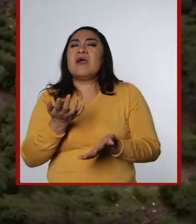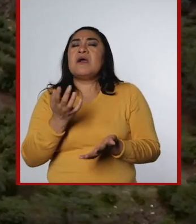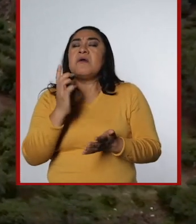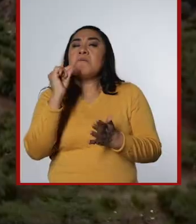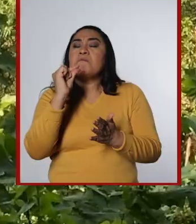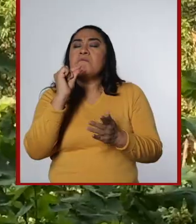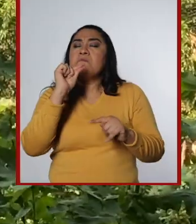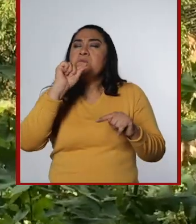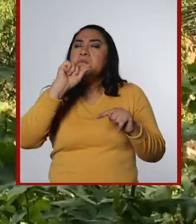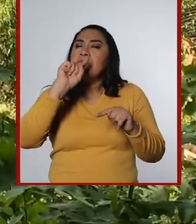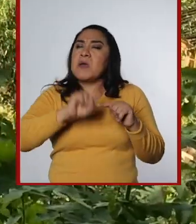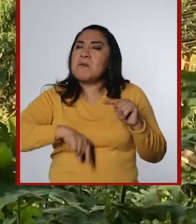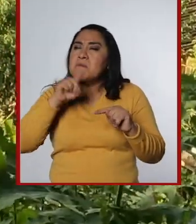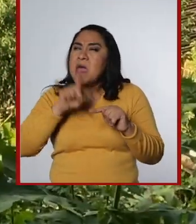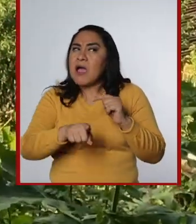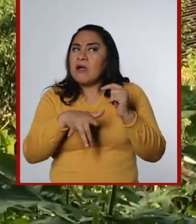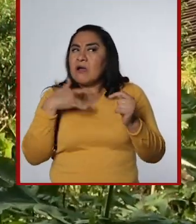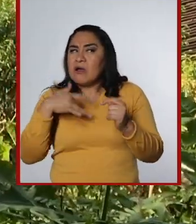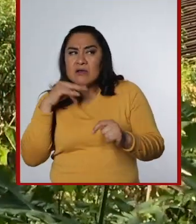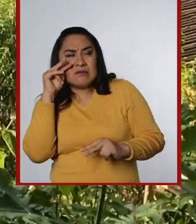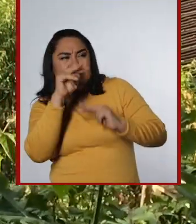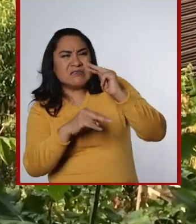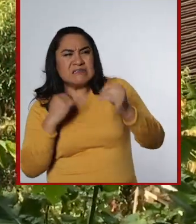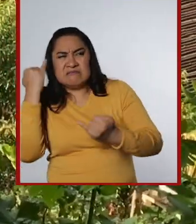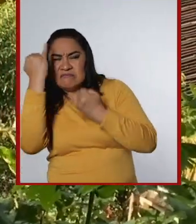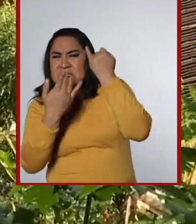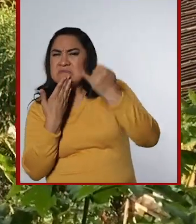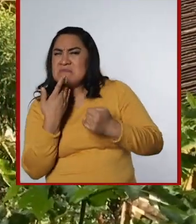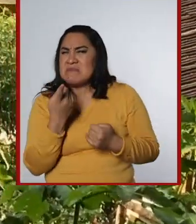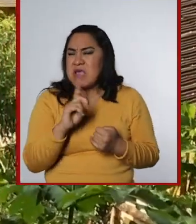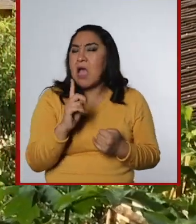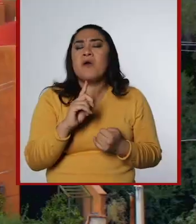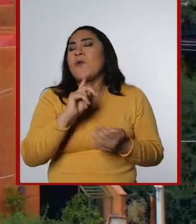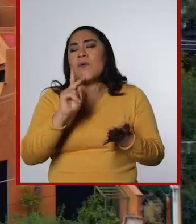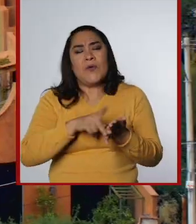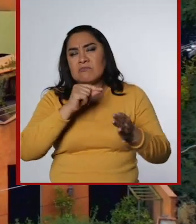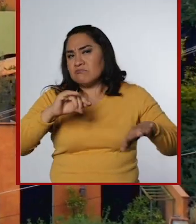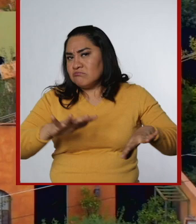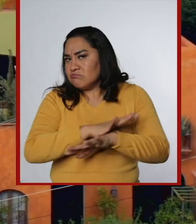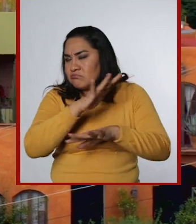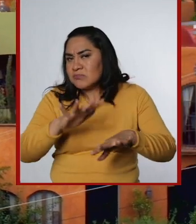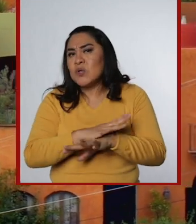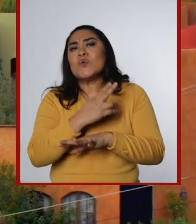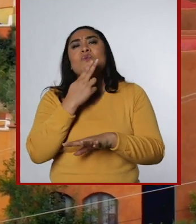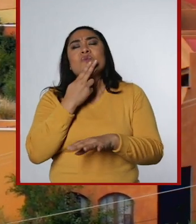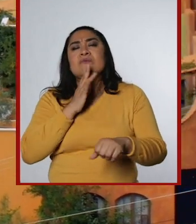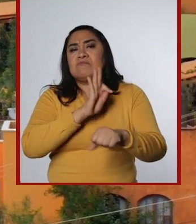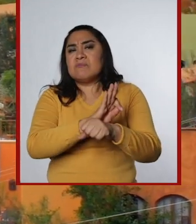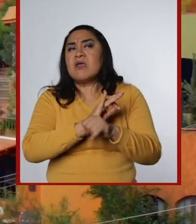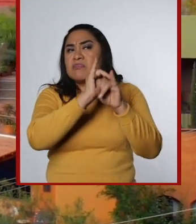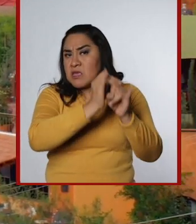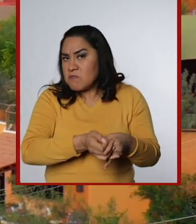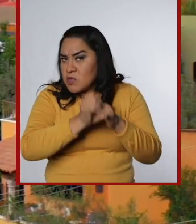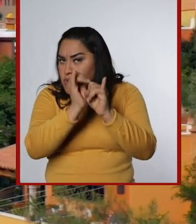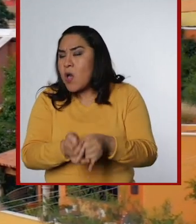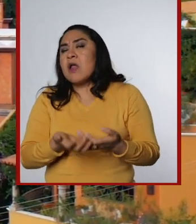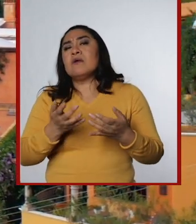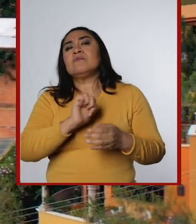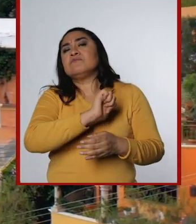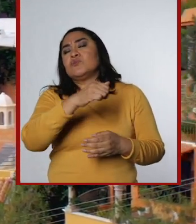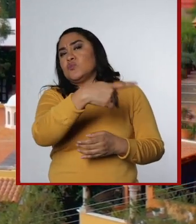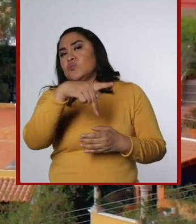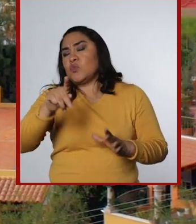ido desmantelando, el prejuicio, también la reivindicación individual, colectiva, y sobre todo